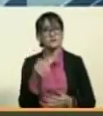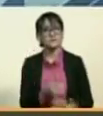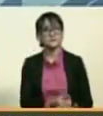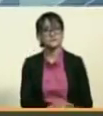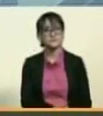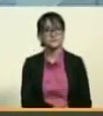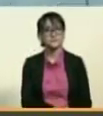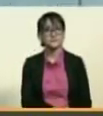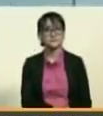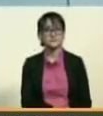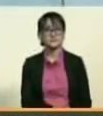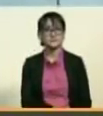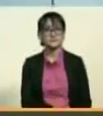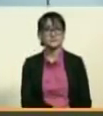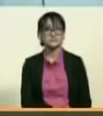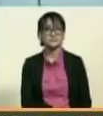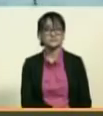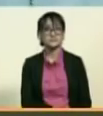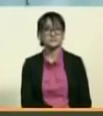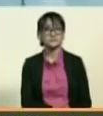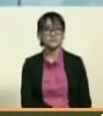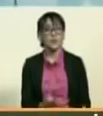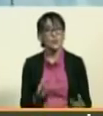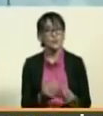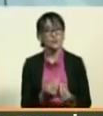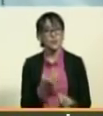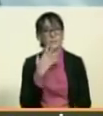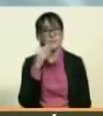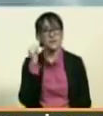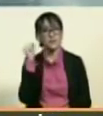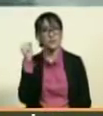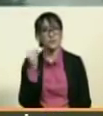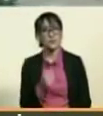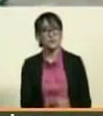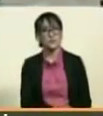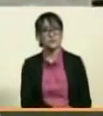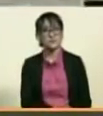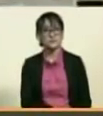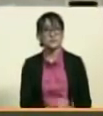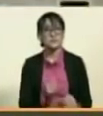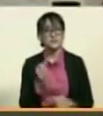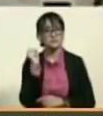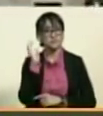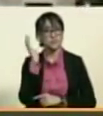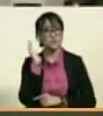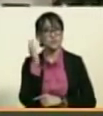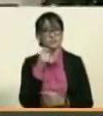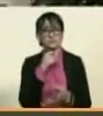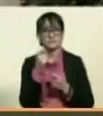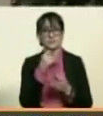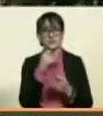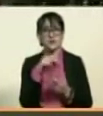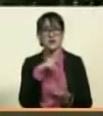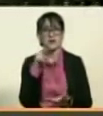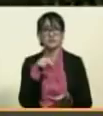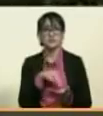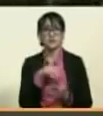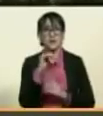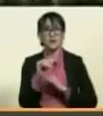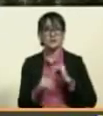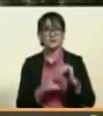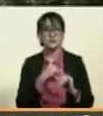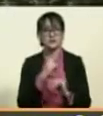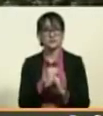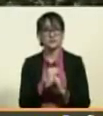tardes. Presidencial Nicolás Maduro. A continuación, inicia conferencia de prensa con los medios nacionales e